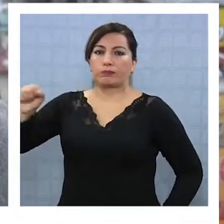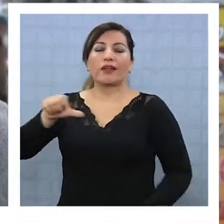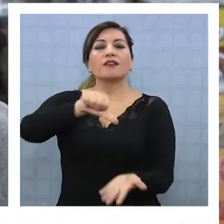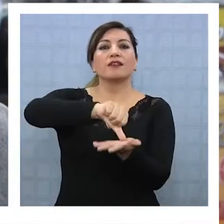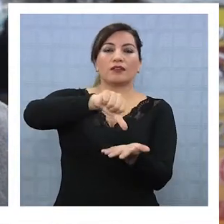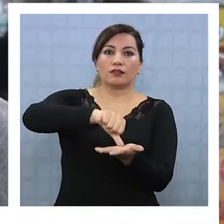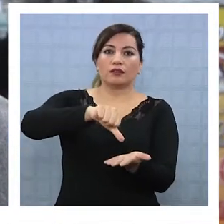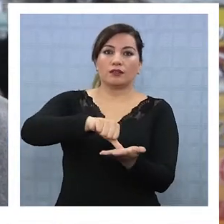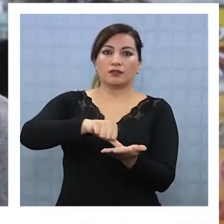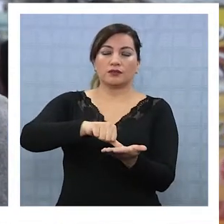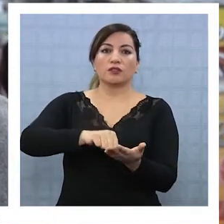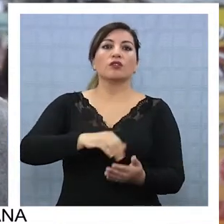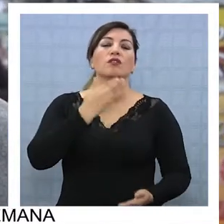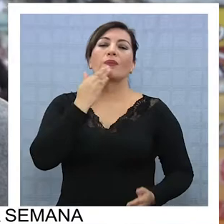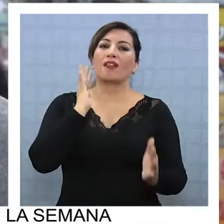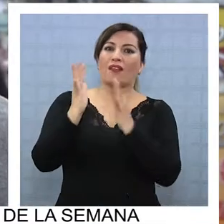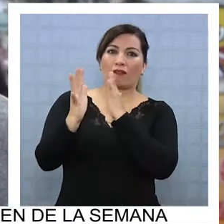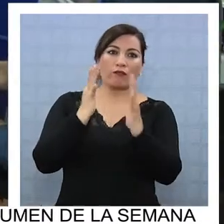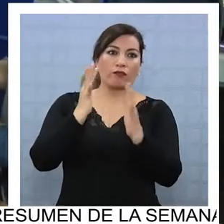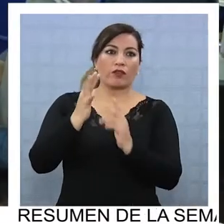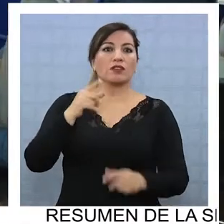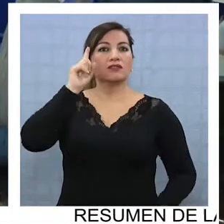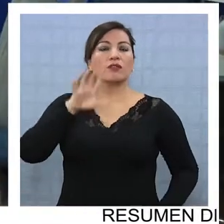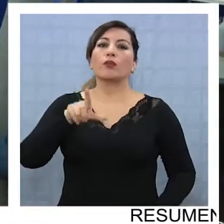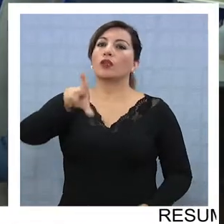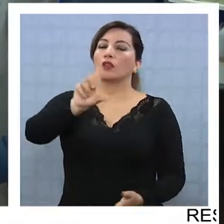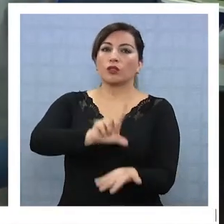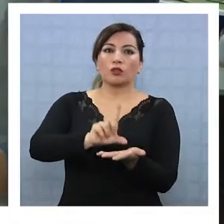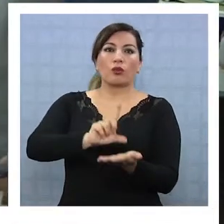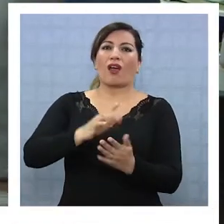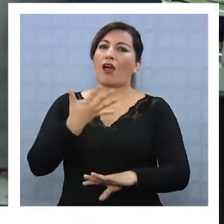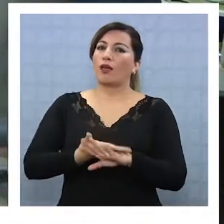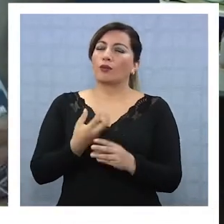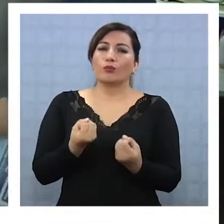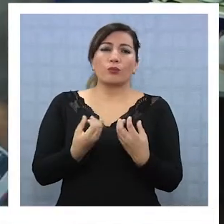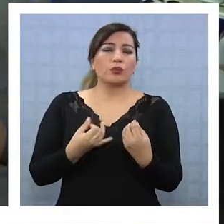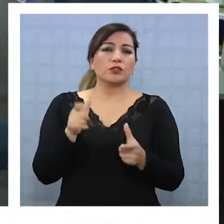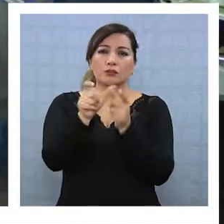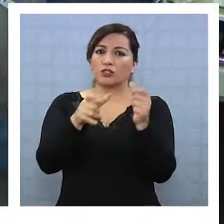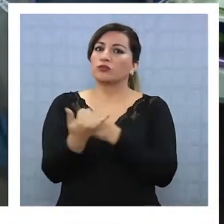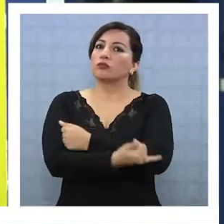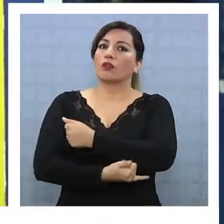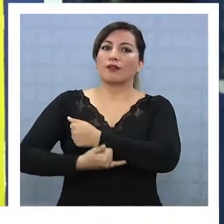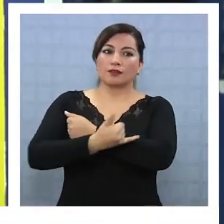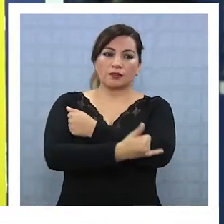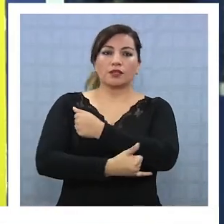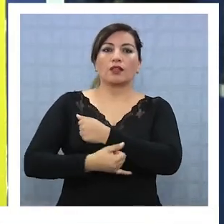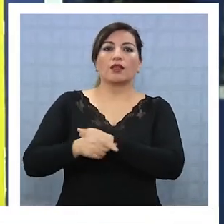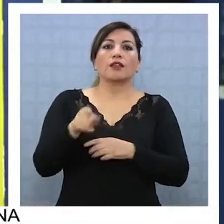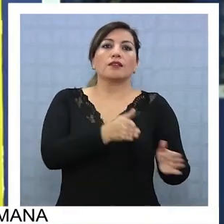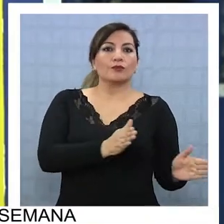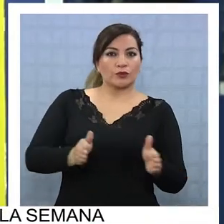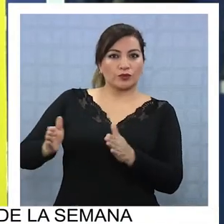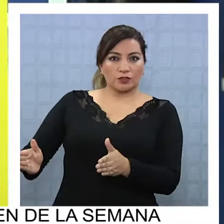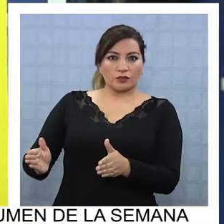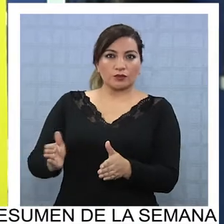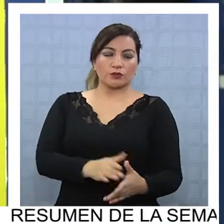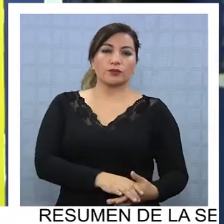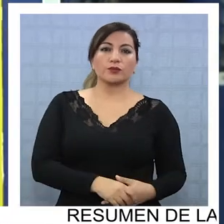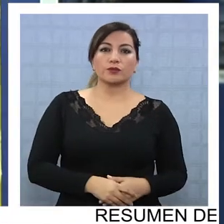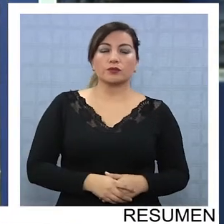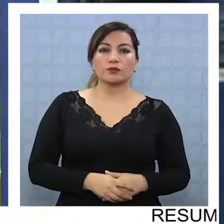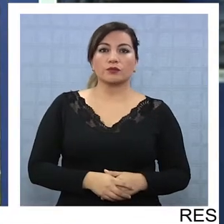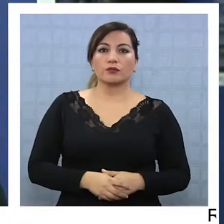estar por todo el sector excéntrico, estamos en las galerías, sabemos que en este sector hay hartos migrantes, hay hartas personas que están en este proceso